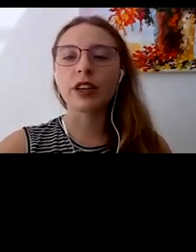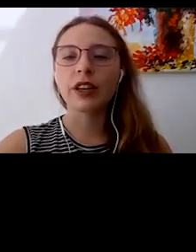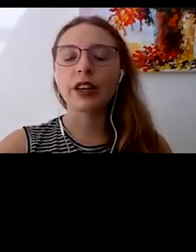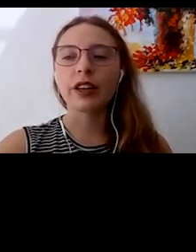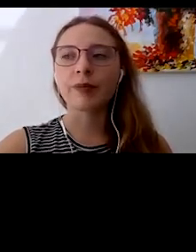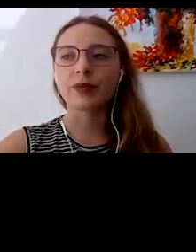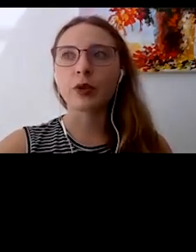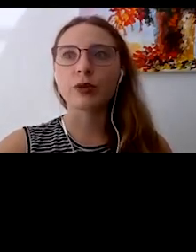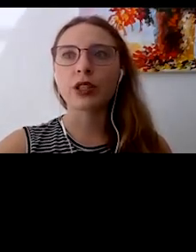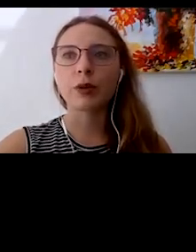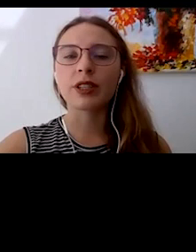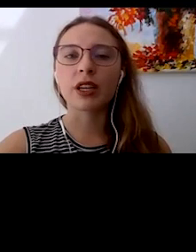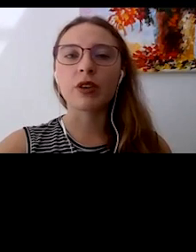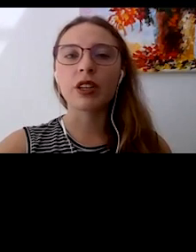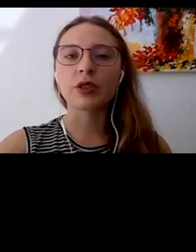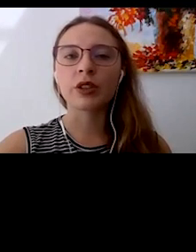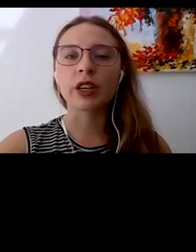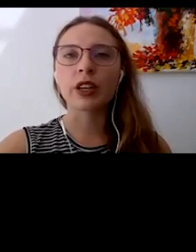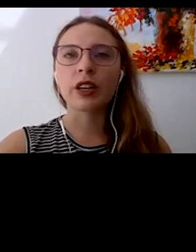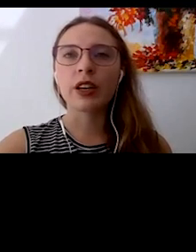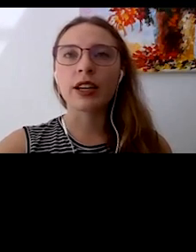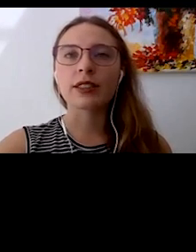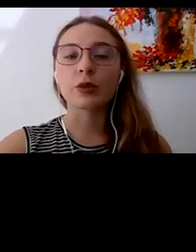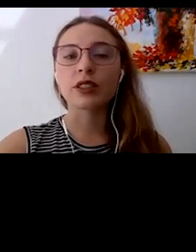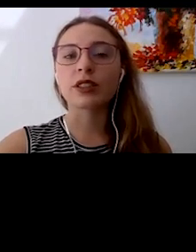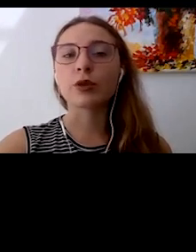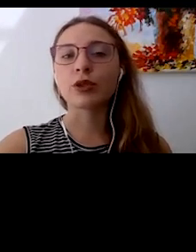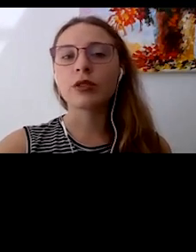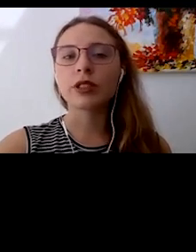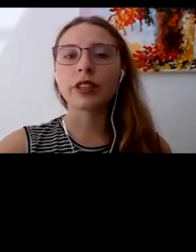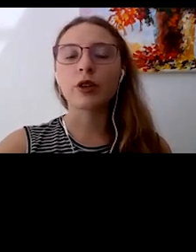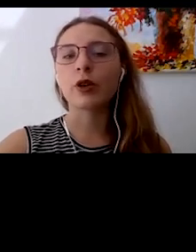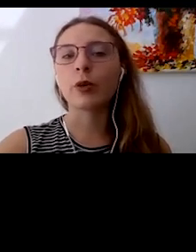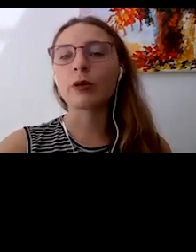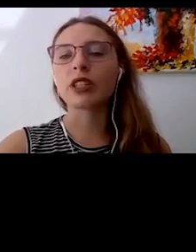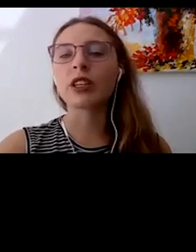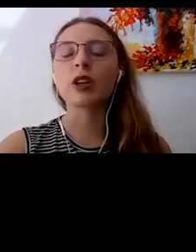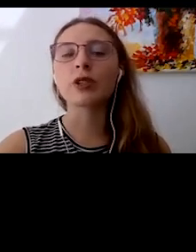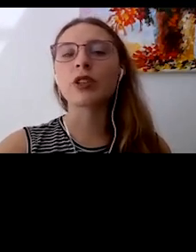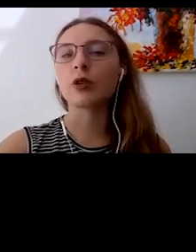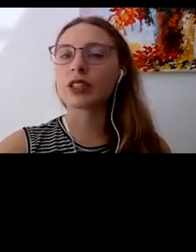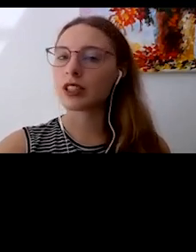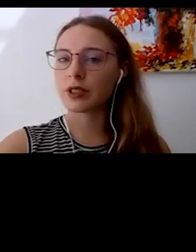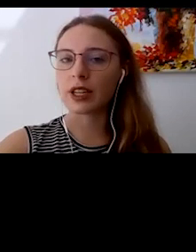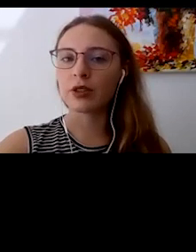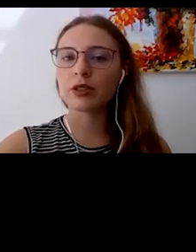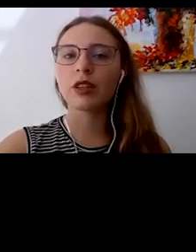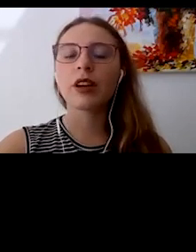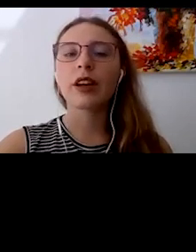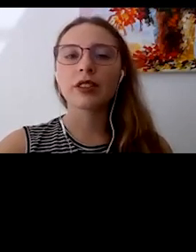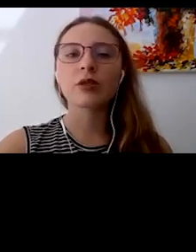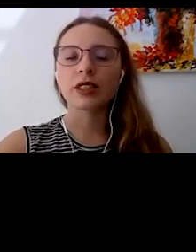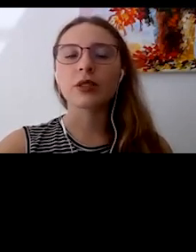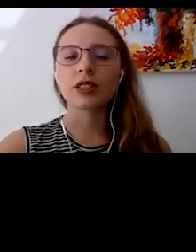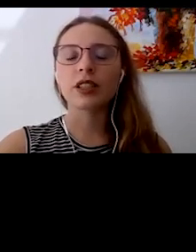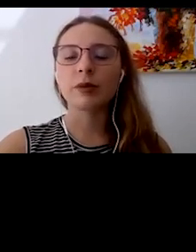que en 2019 se aplicó, el hecho de las cláusulas de exclusión, de que no voy a admitir a ninguna persona que no pertenezca a mi sindicato.